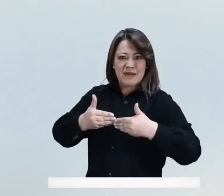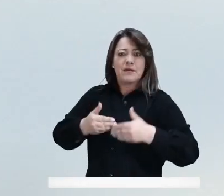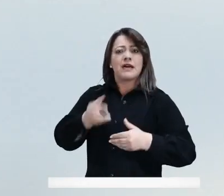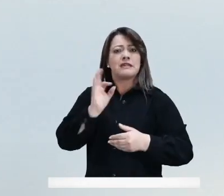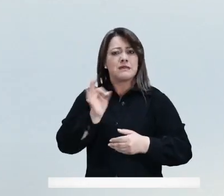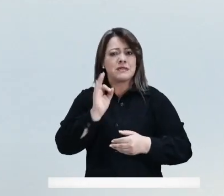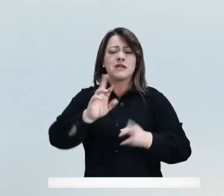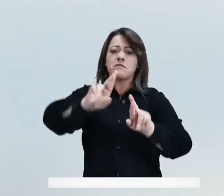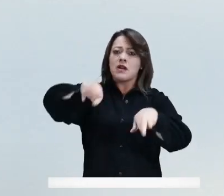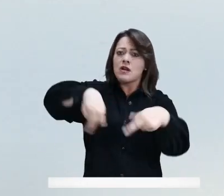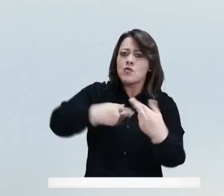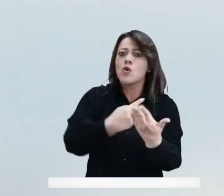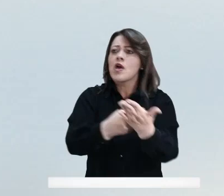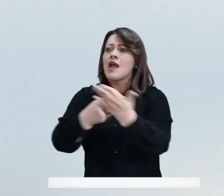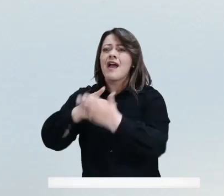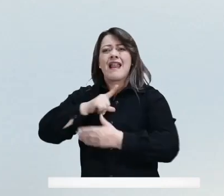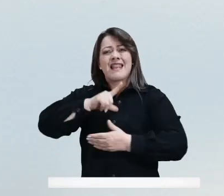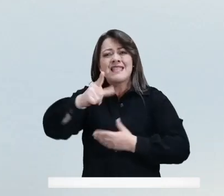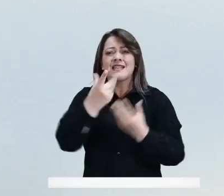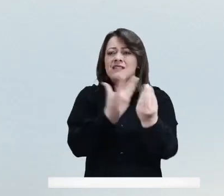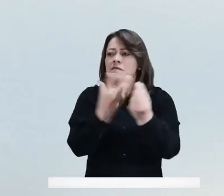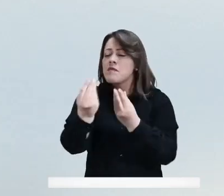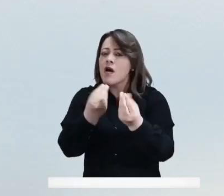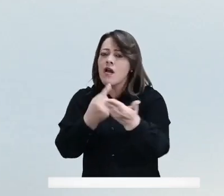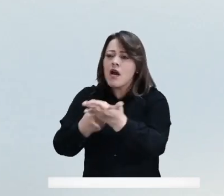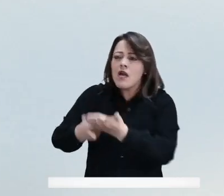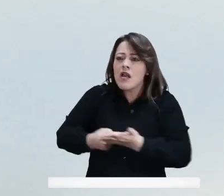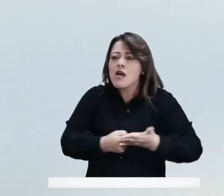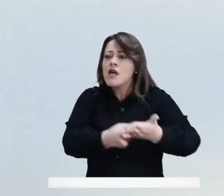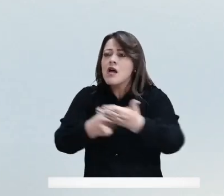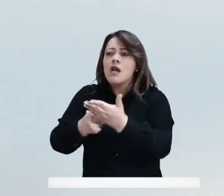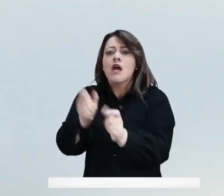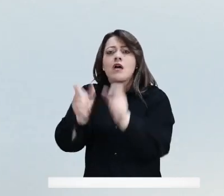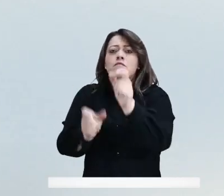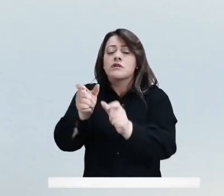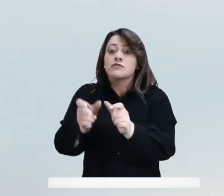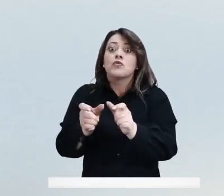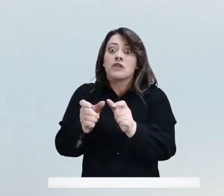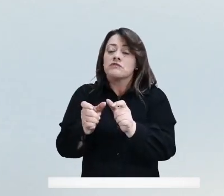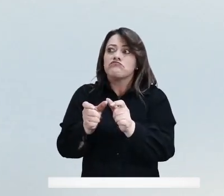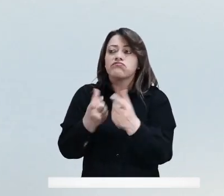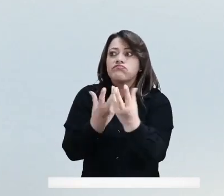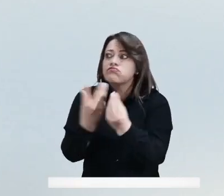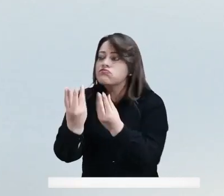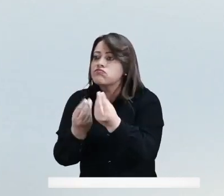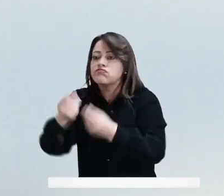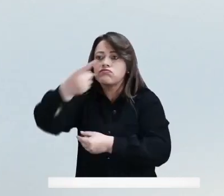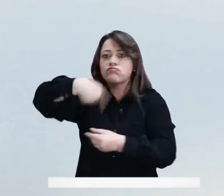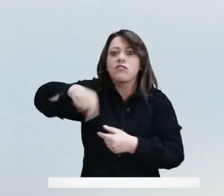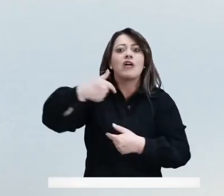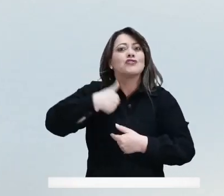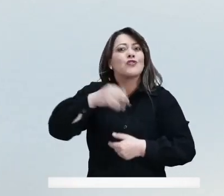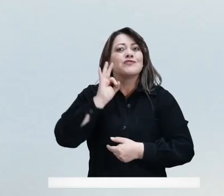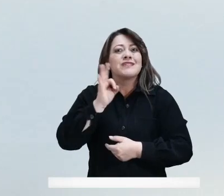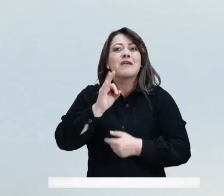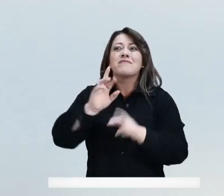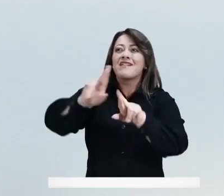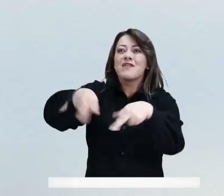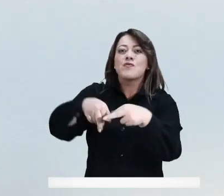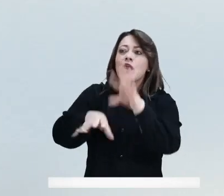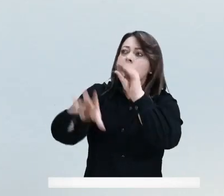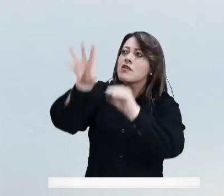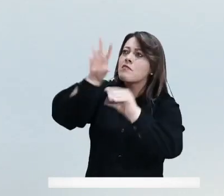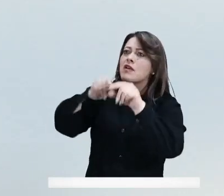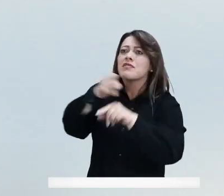nos reunimos con los líderes que trabajan todos los días por la población, son excepcionales. Yo aprendo de ellos todos los